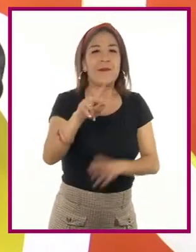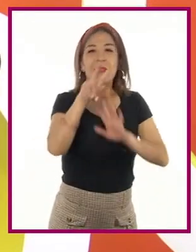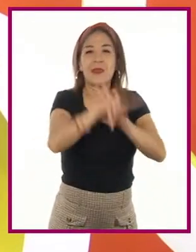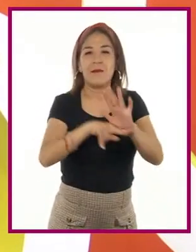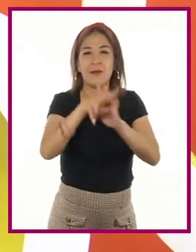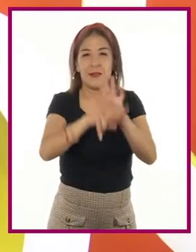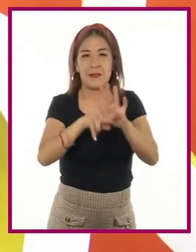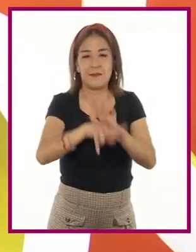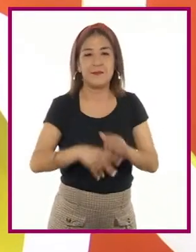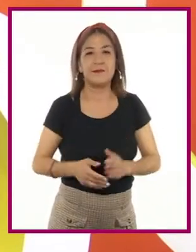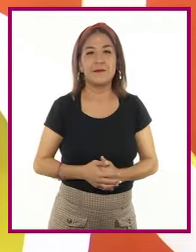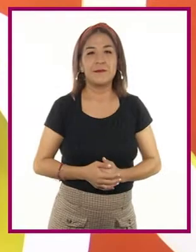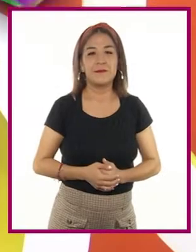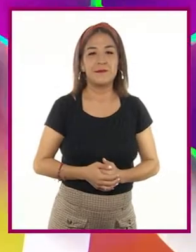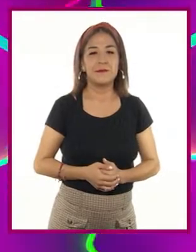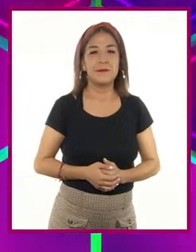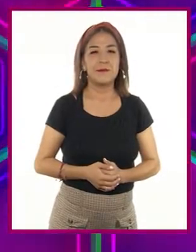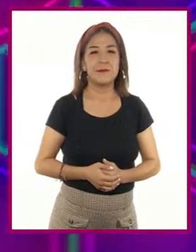vídeo